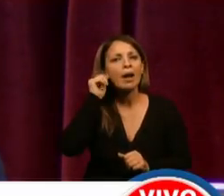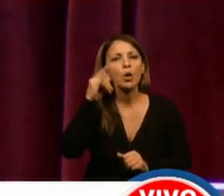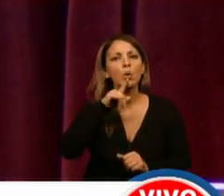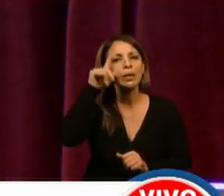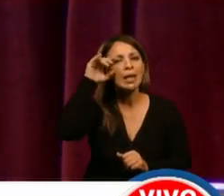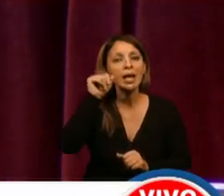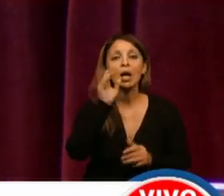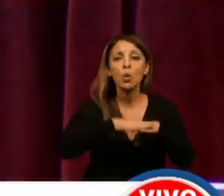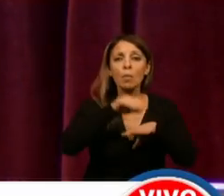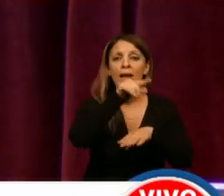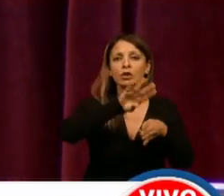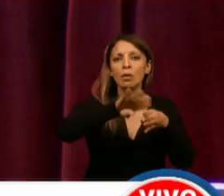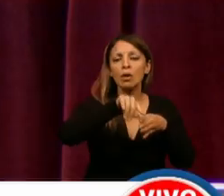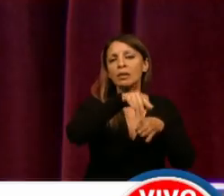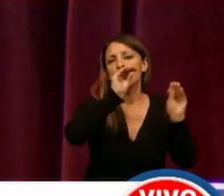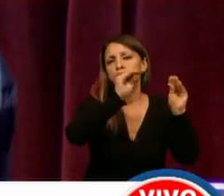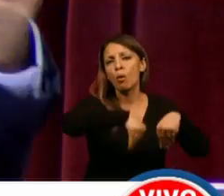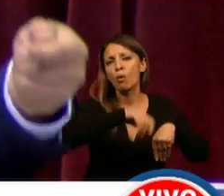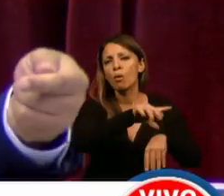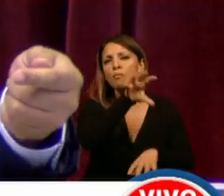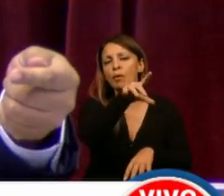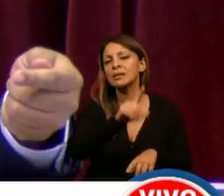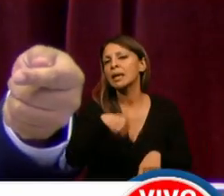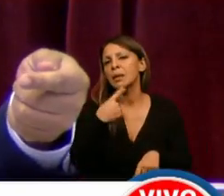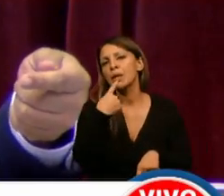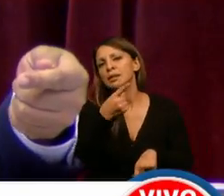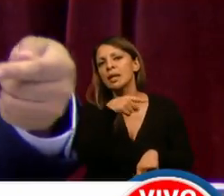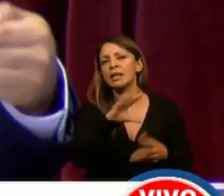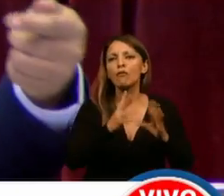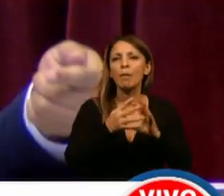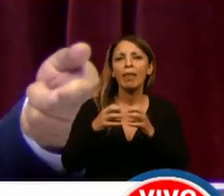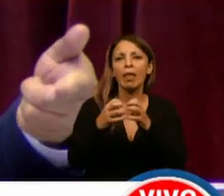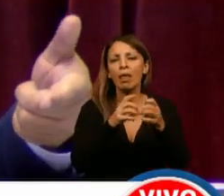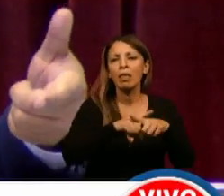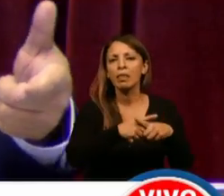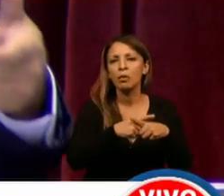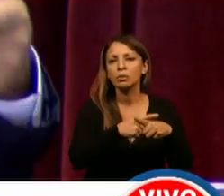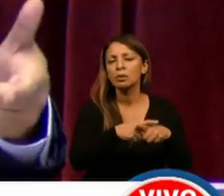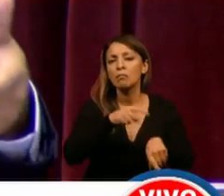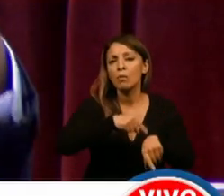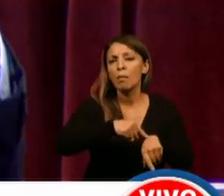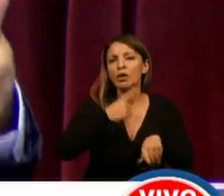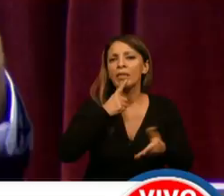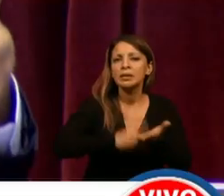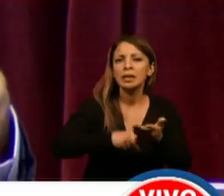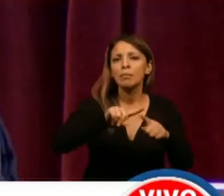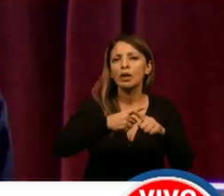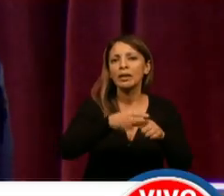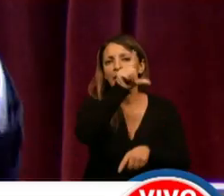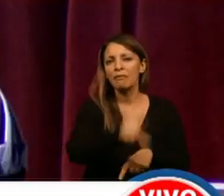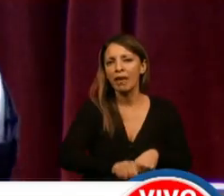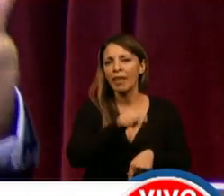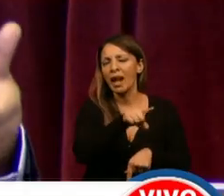provincia que la endeudó la fundió y que por eso siempre plantea en este tipo de discusiones cuando hay que llevar adelante políticas en perspectiva federal